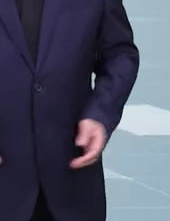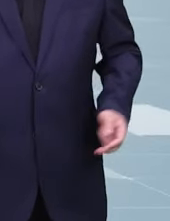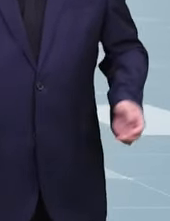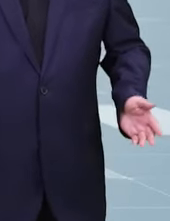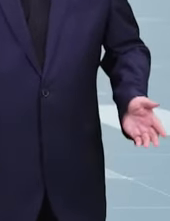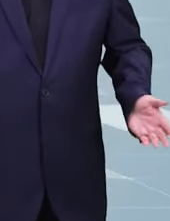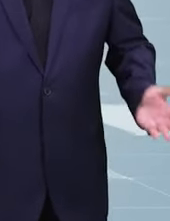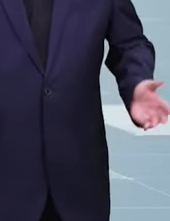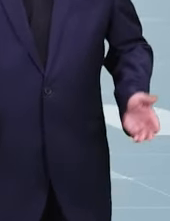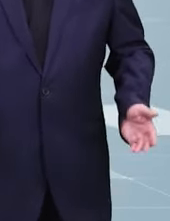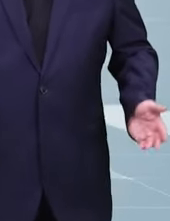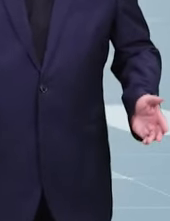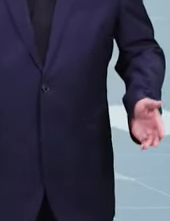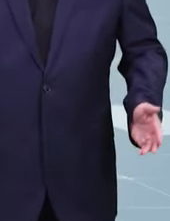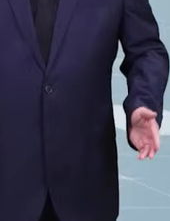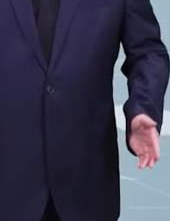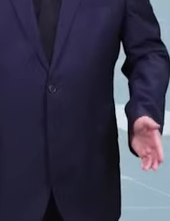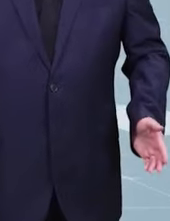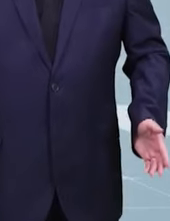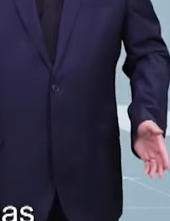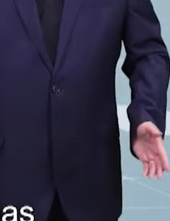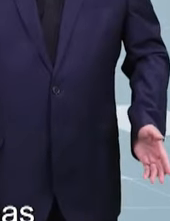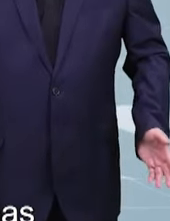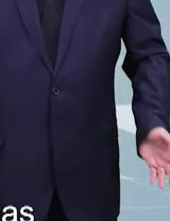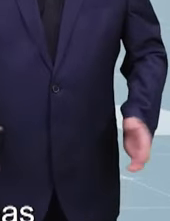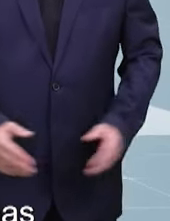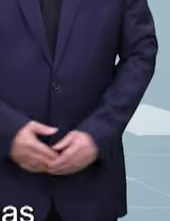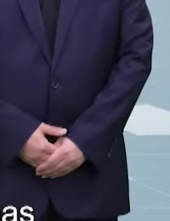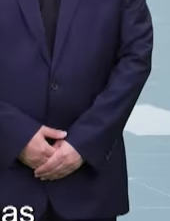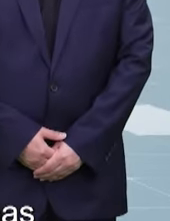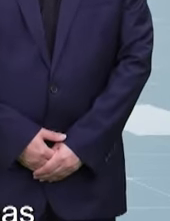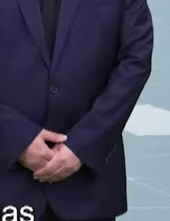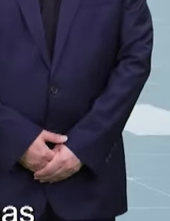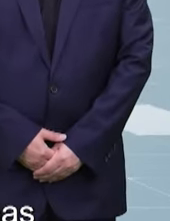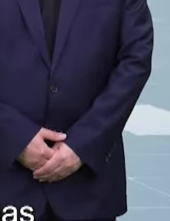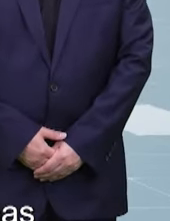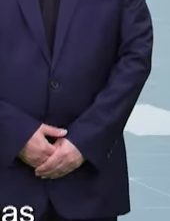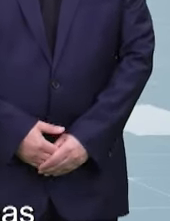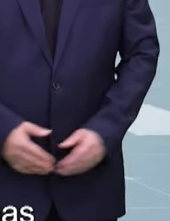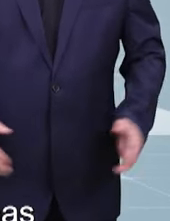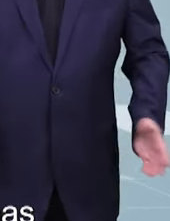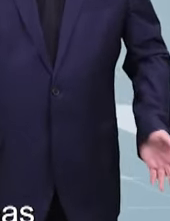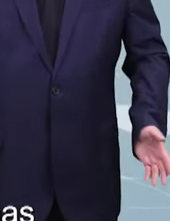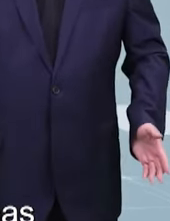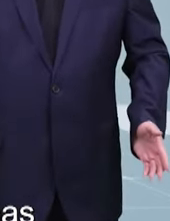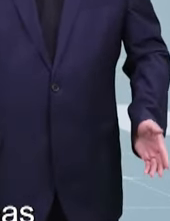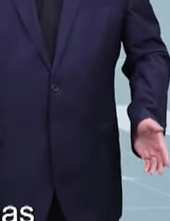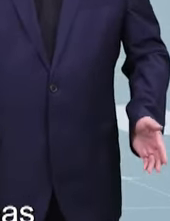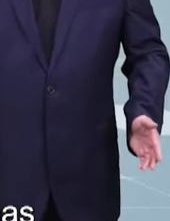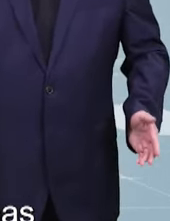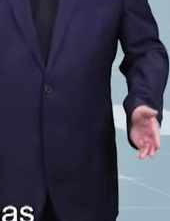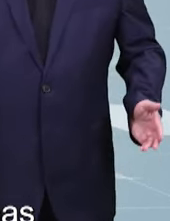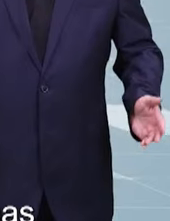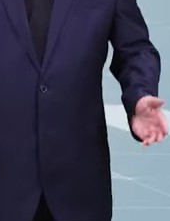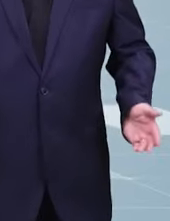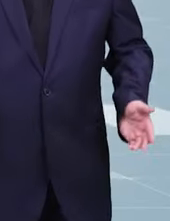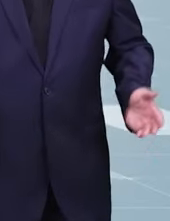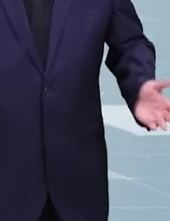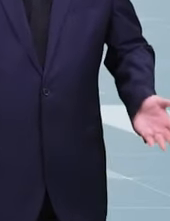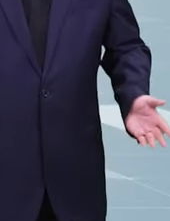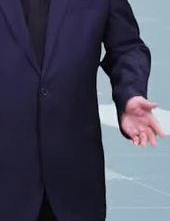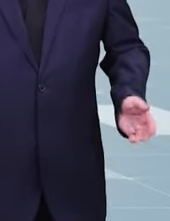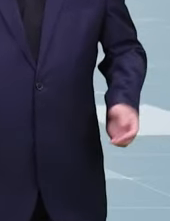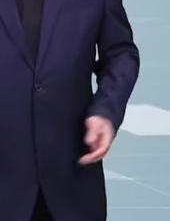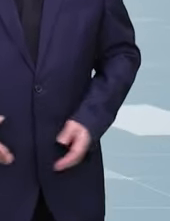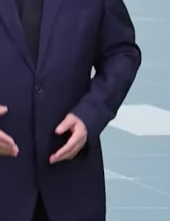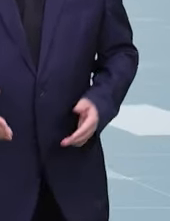rear todos los procesos de producción un gran modelo de ella soporta más de mil escenarios deas para la